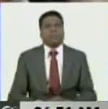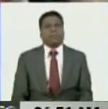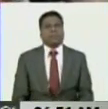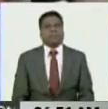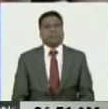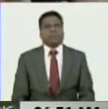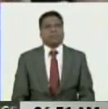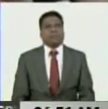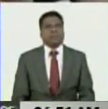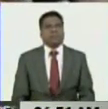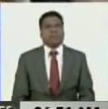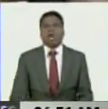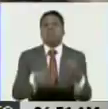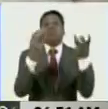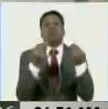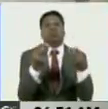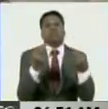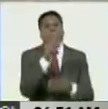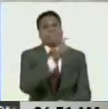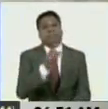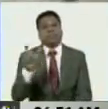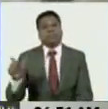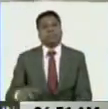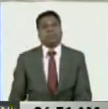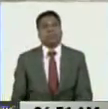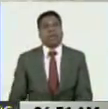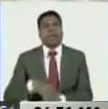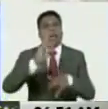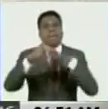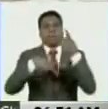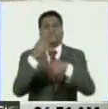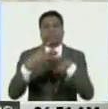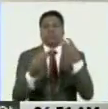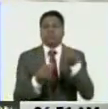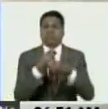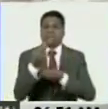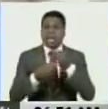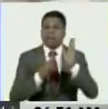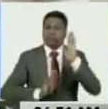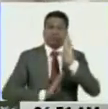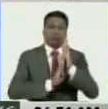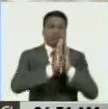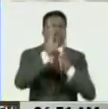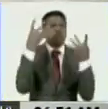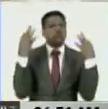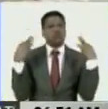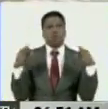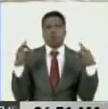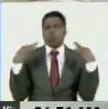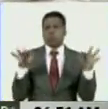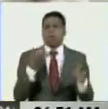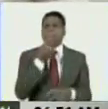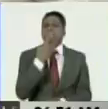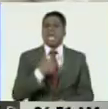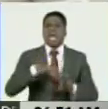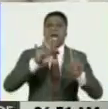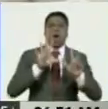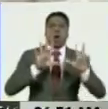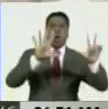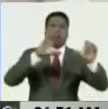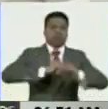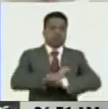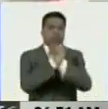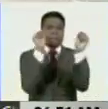resteo de miles de venezolanos. El proceso se ha desarrollado absolutamente normal. Comenzamos a las 8 y 3 de la